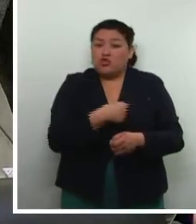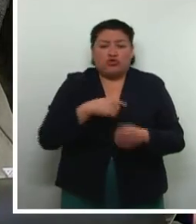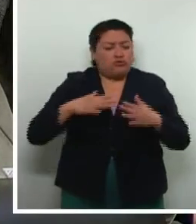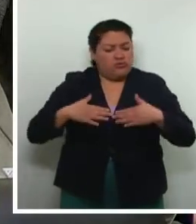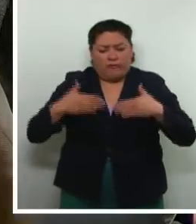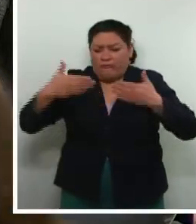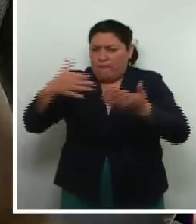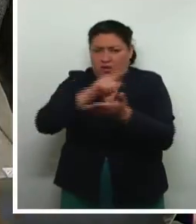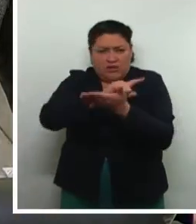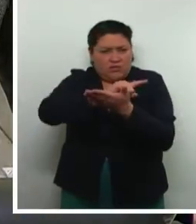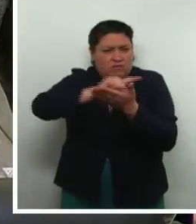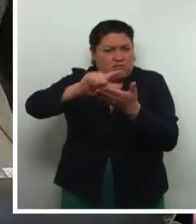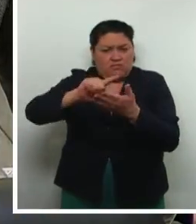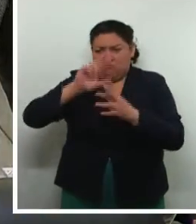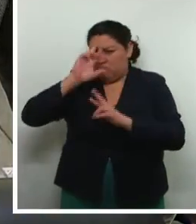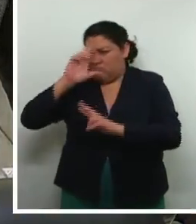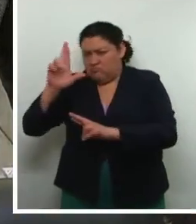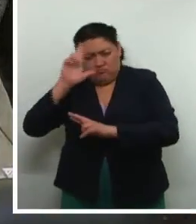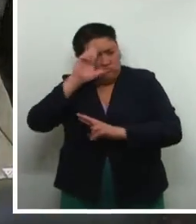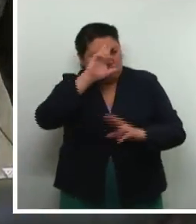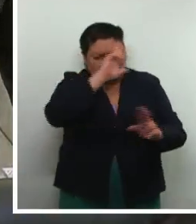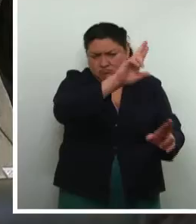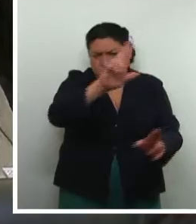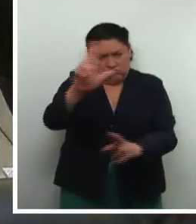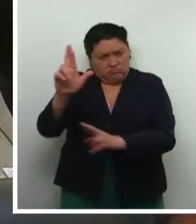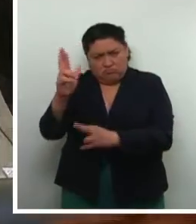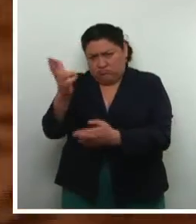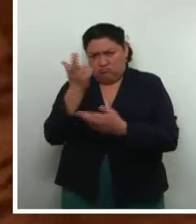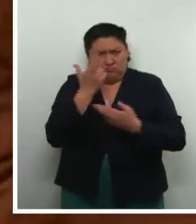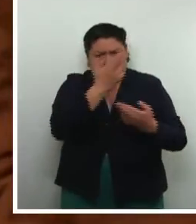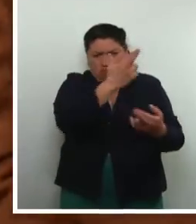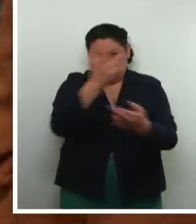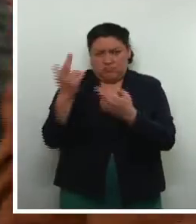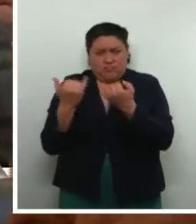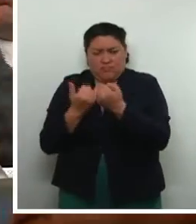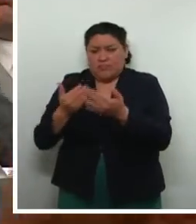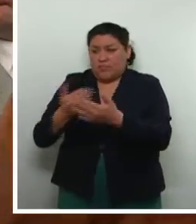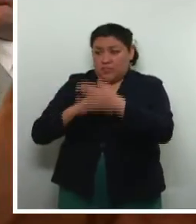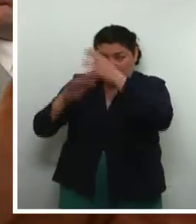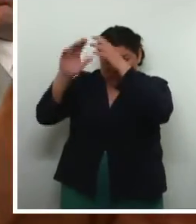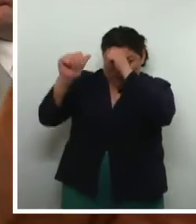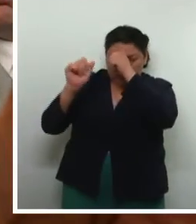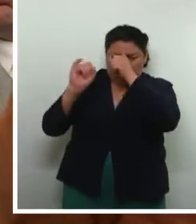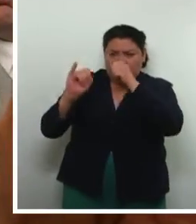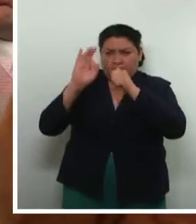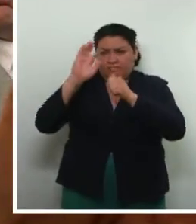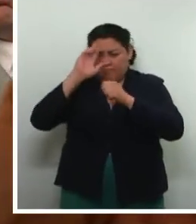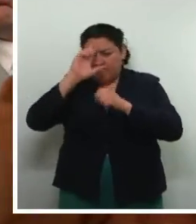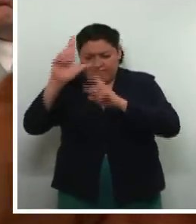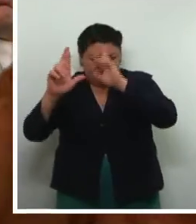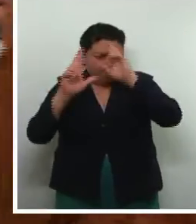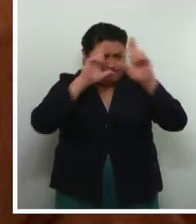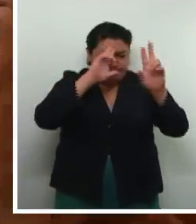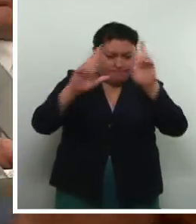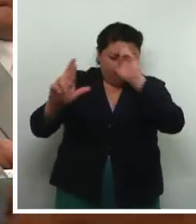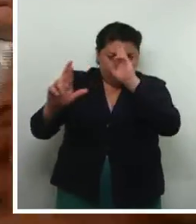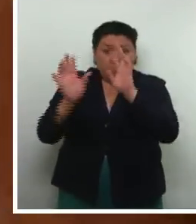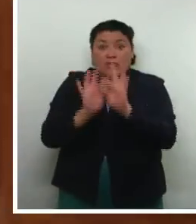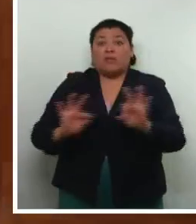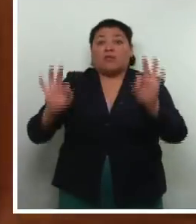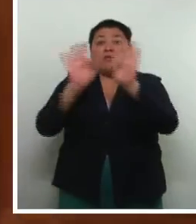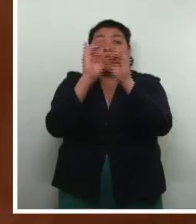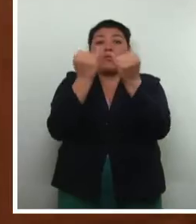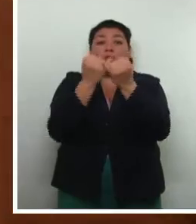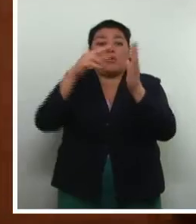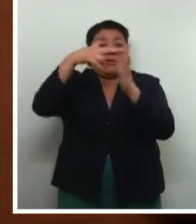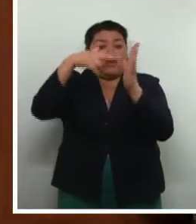confianza y el respeto entre nosotros y los acuerdos, y sobre todo de respetar el